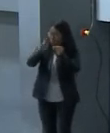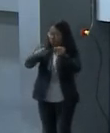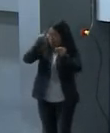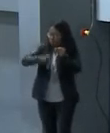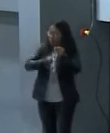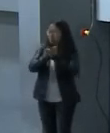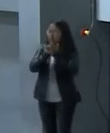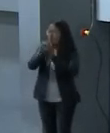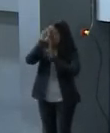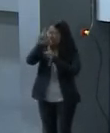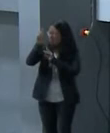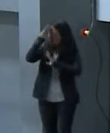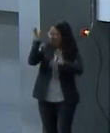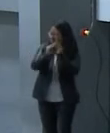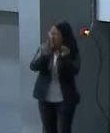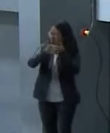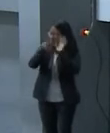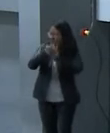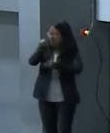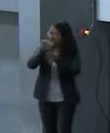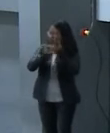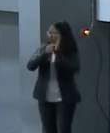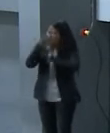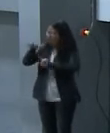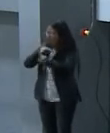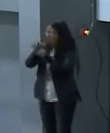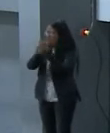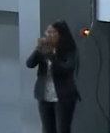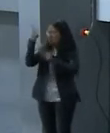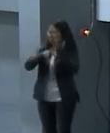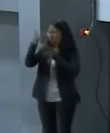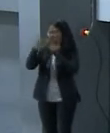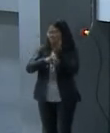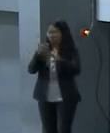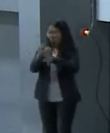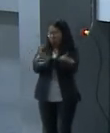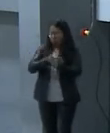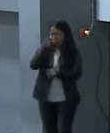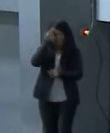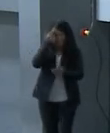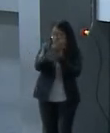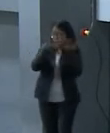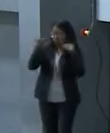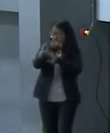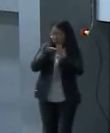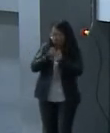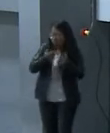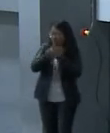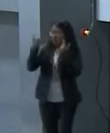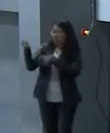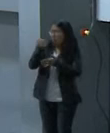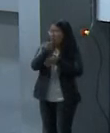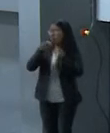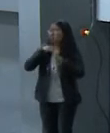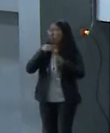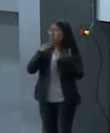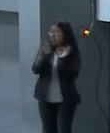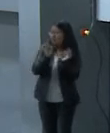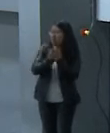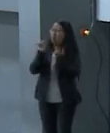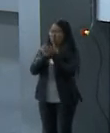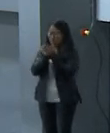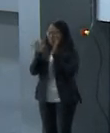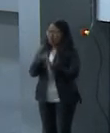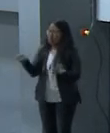el respeto del acuerdo, cuando hablamos de funcionamiento, no va en contravía de todos los proyectos que sabemos requiere la universidad y para los cuales no hay dinero suficiente. Entonces, la idea por